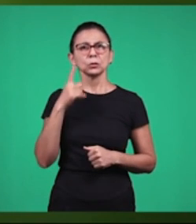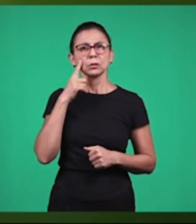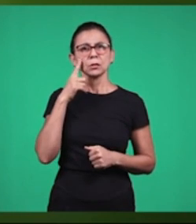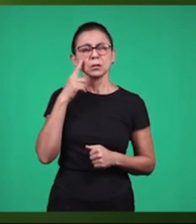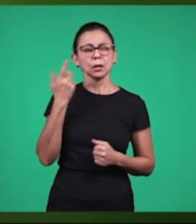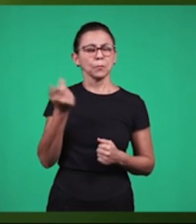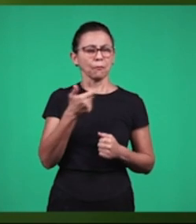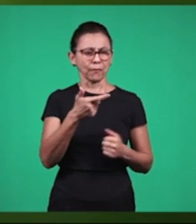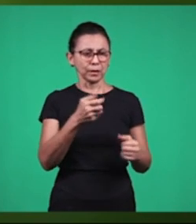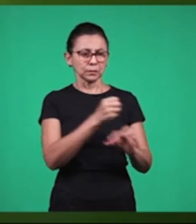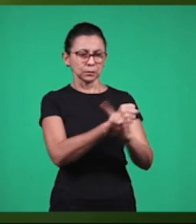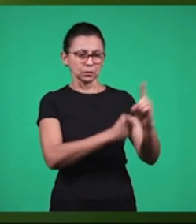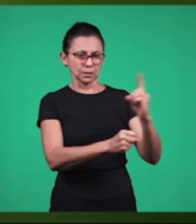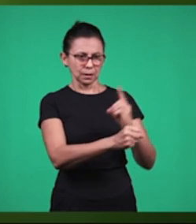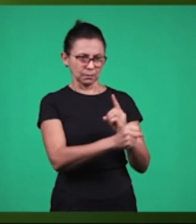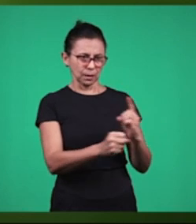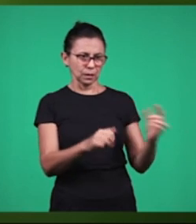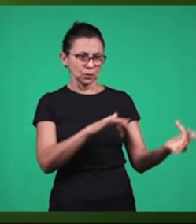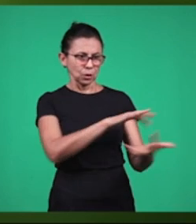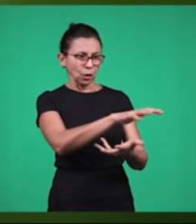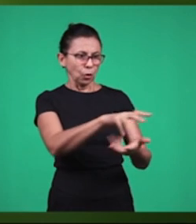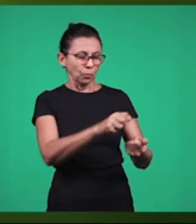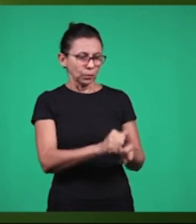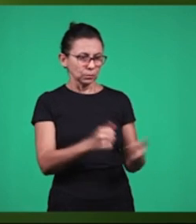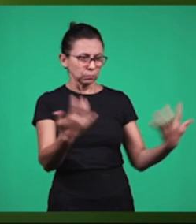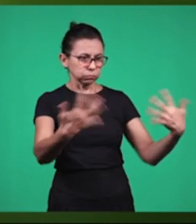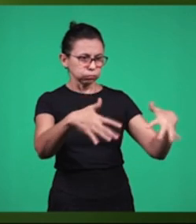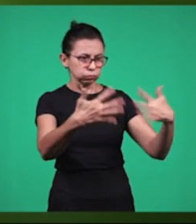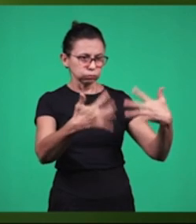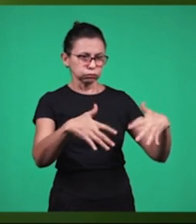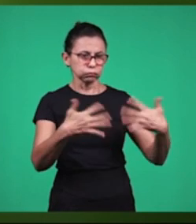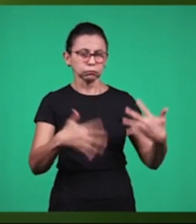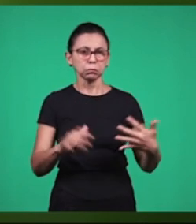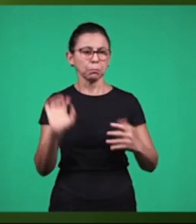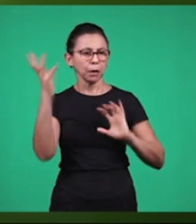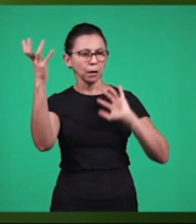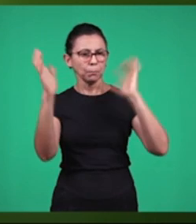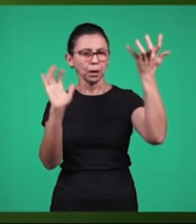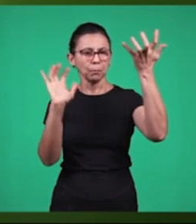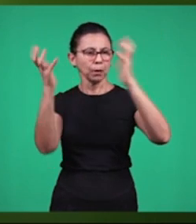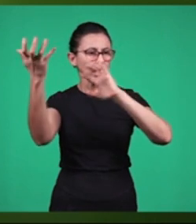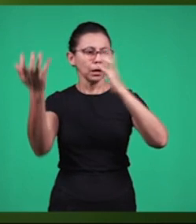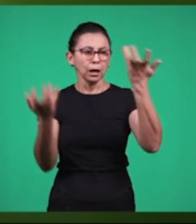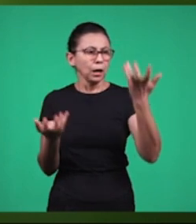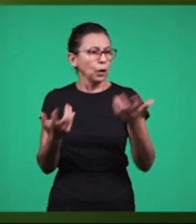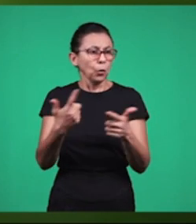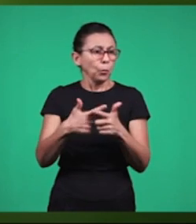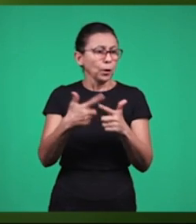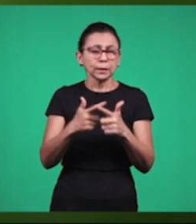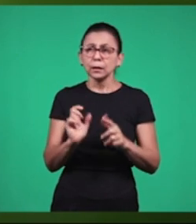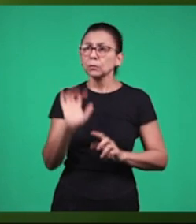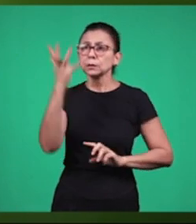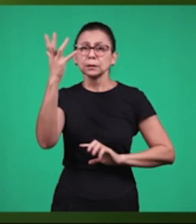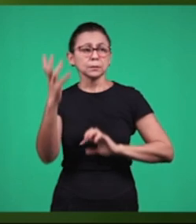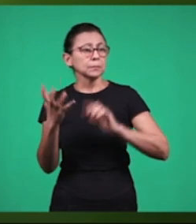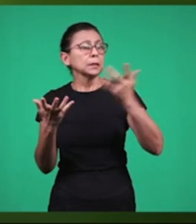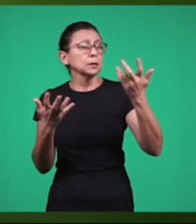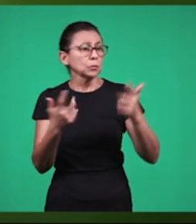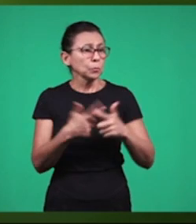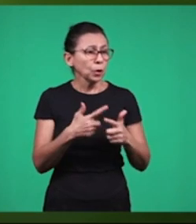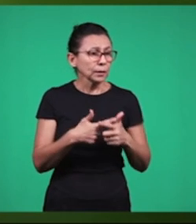está viviendo, él no tiene respuestas para esto. Él no sabe que estos fenómenos que están ahí son